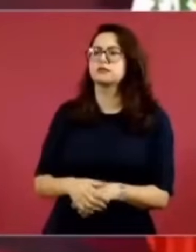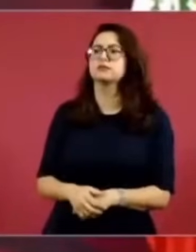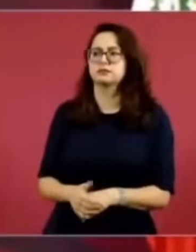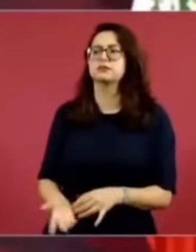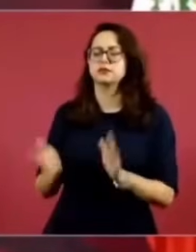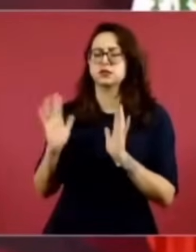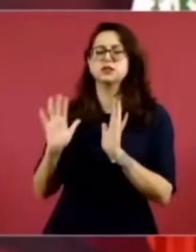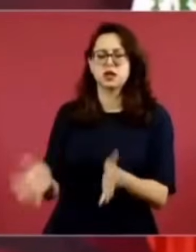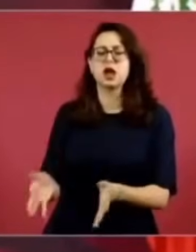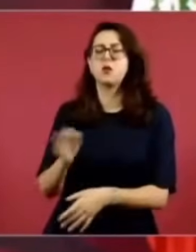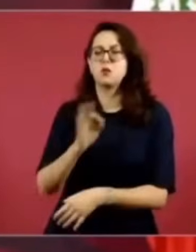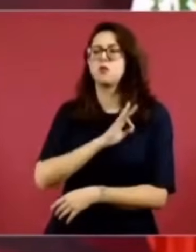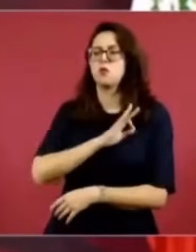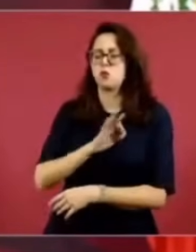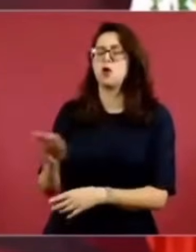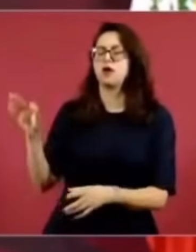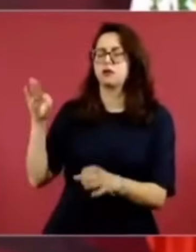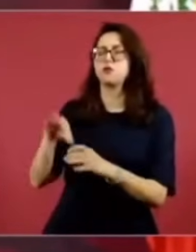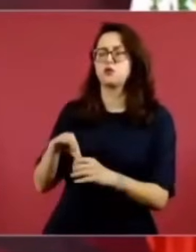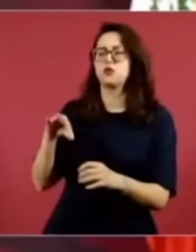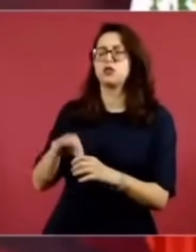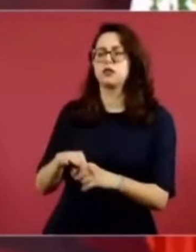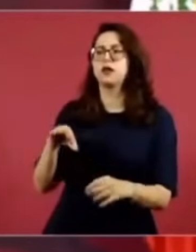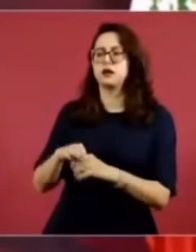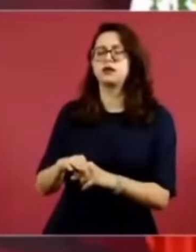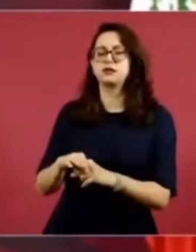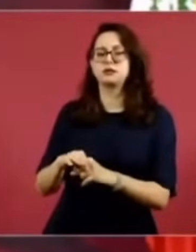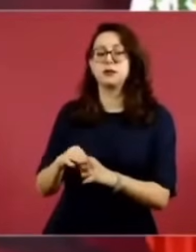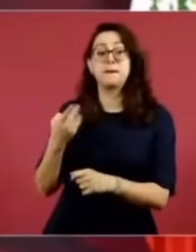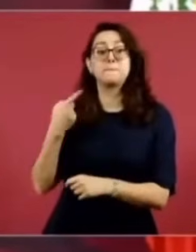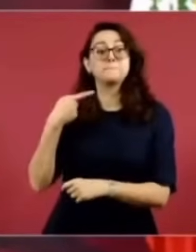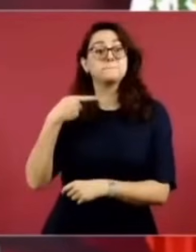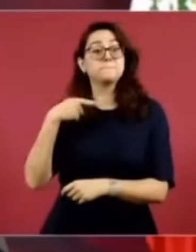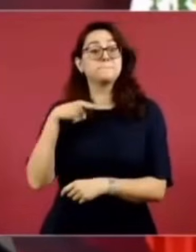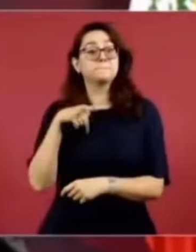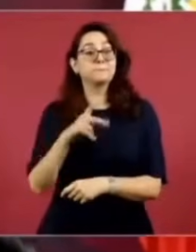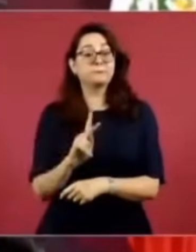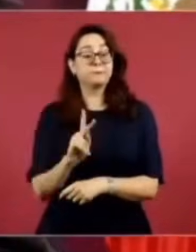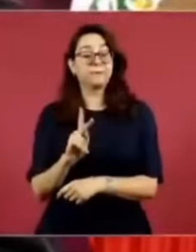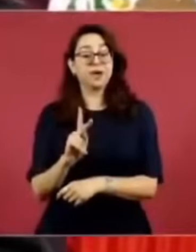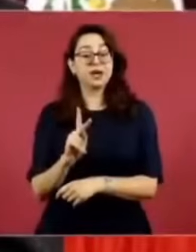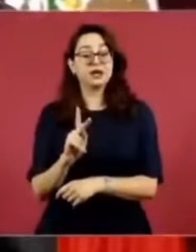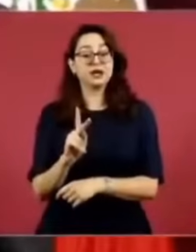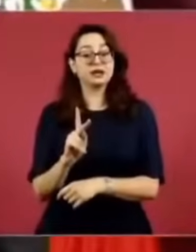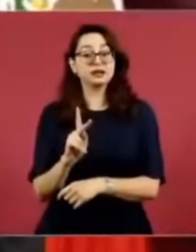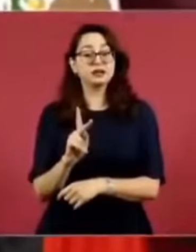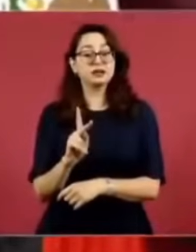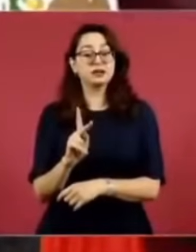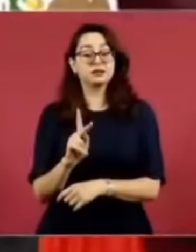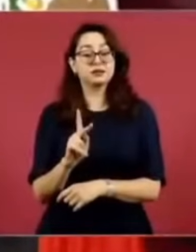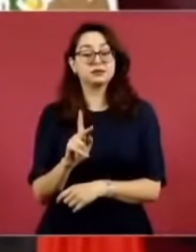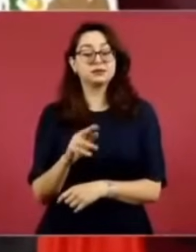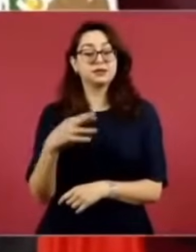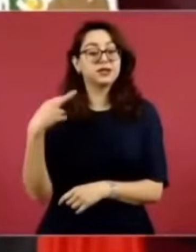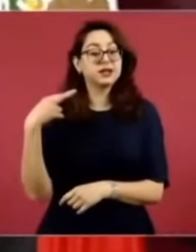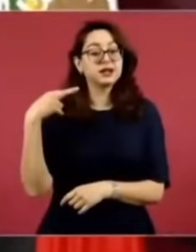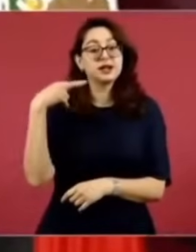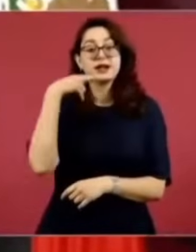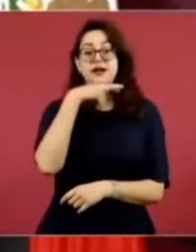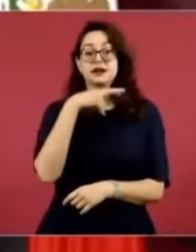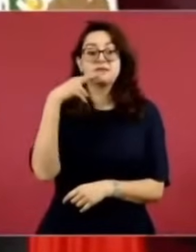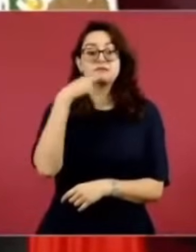aunque de inmediato en el periódico